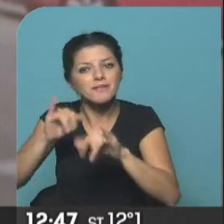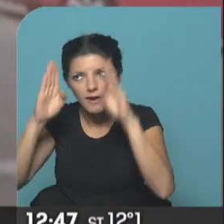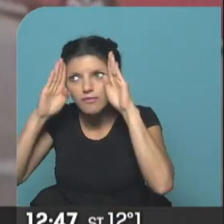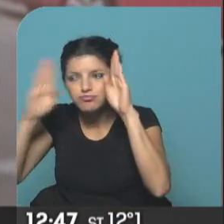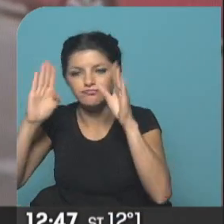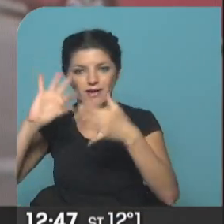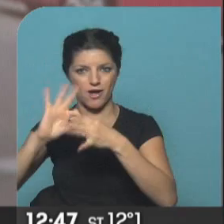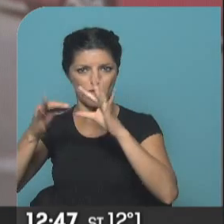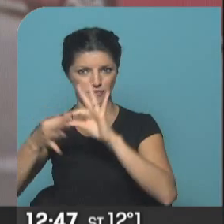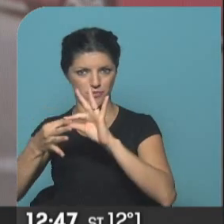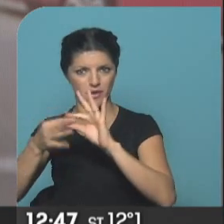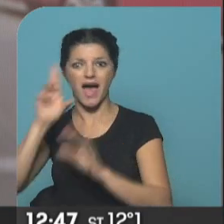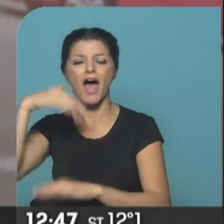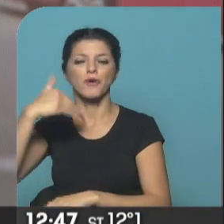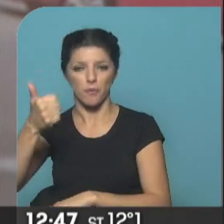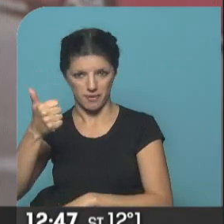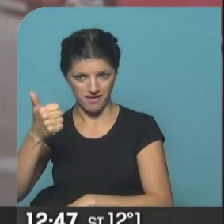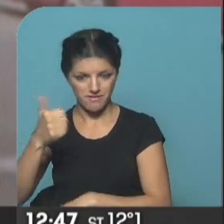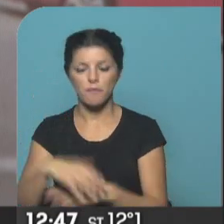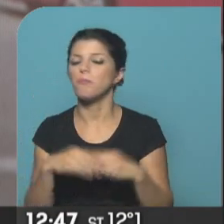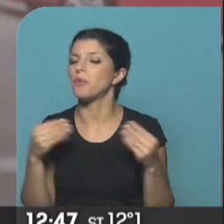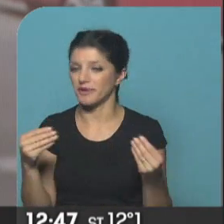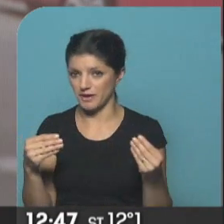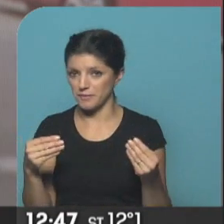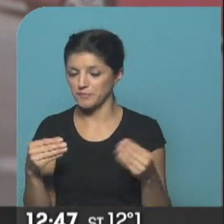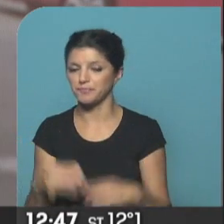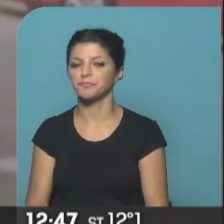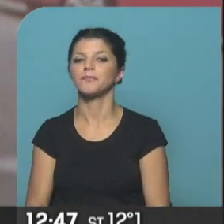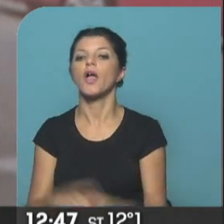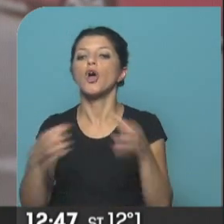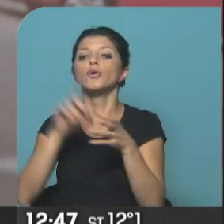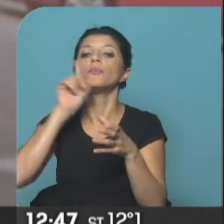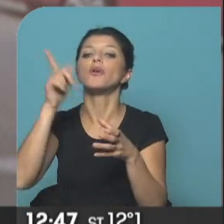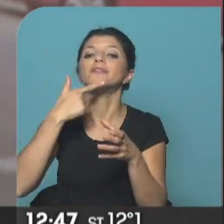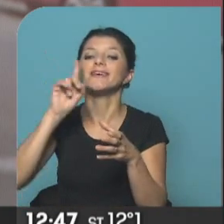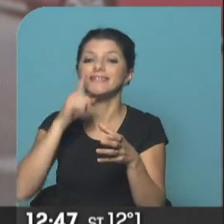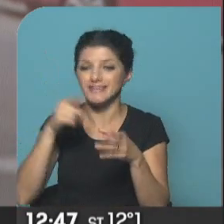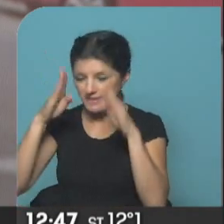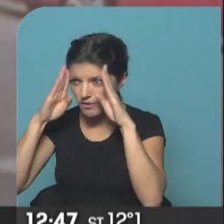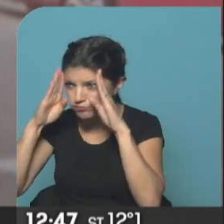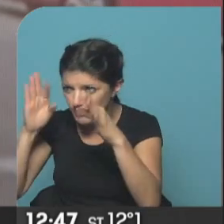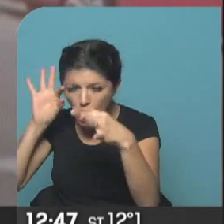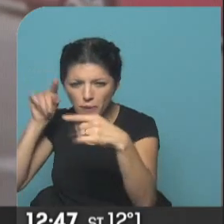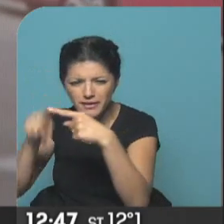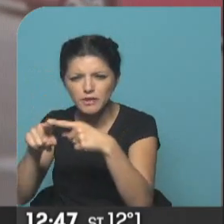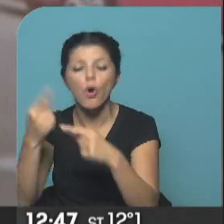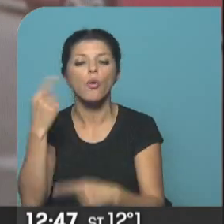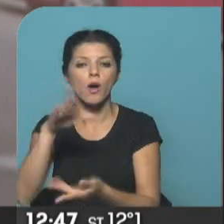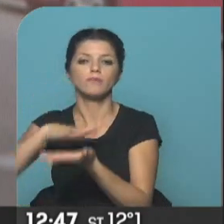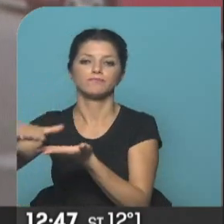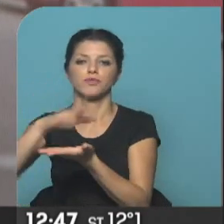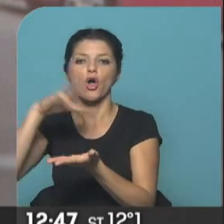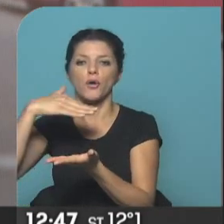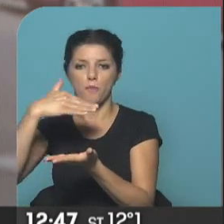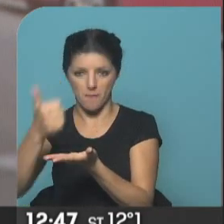Para Rumiyá, Roma, porque el símbolo de la lucha del ISIS es el Vaticano, es Roma. Y de ahí la